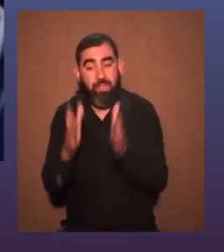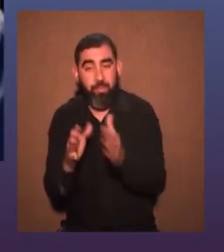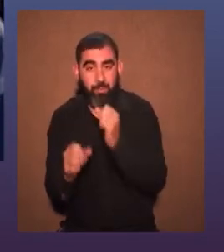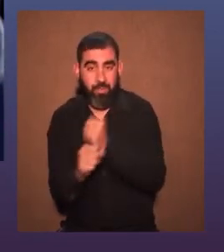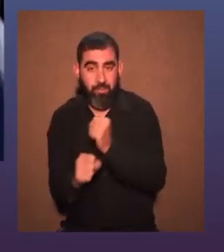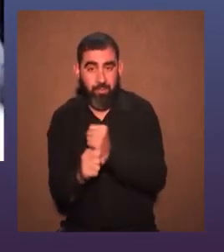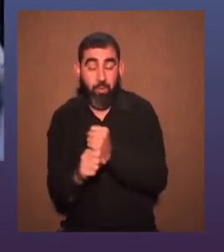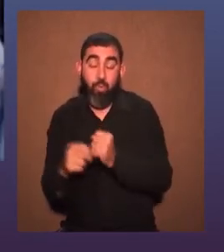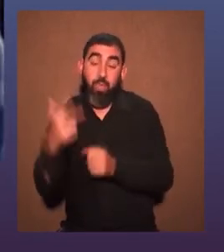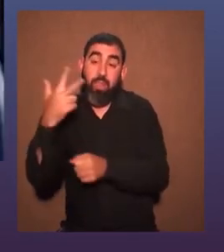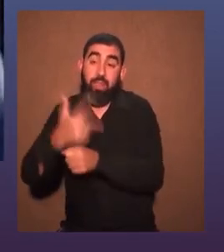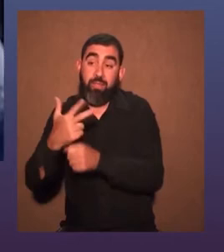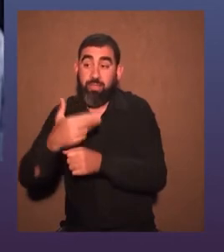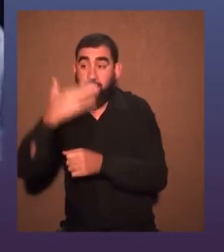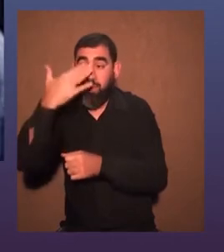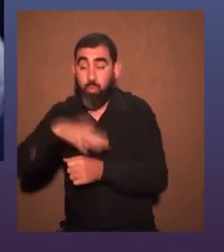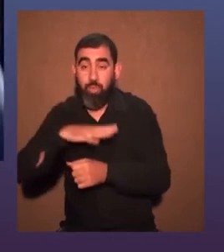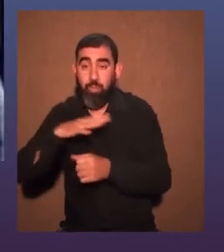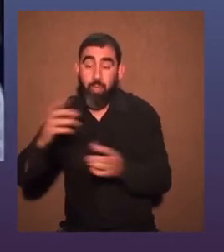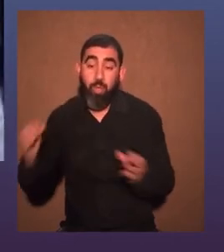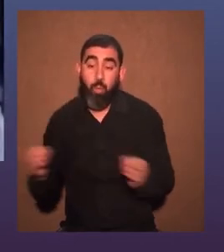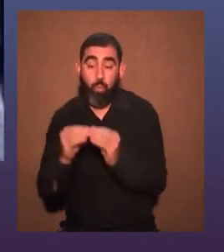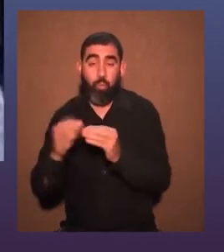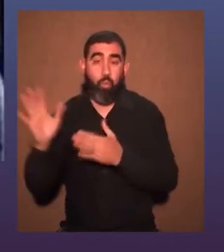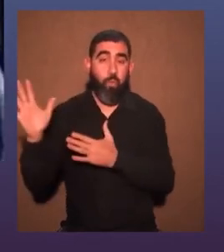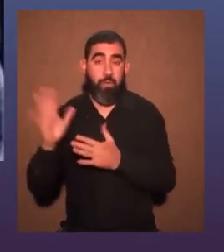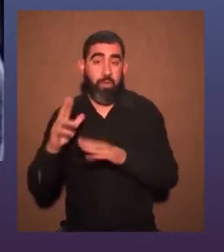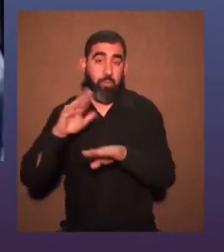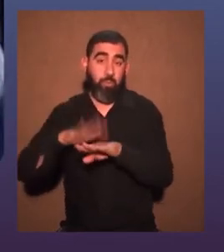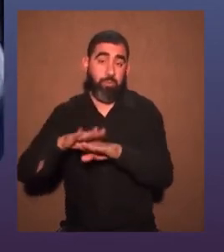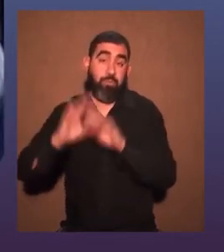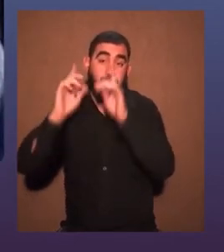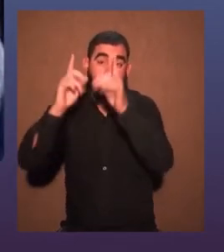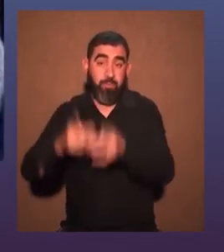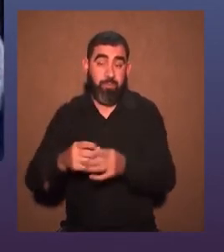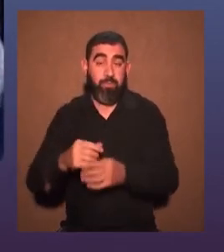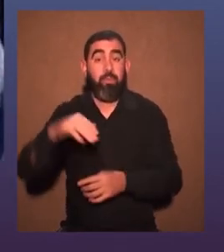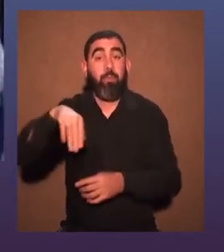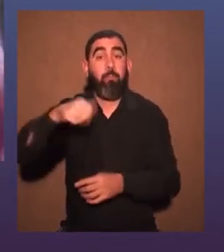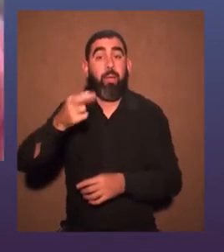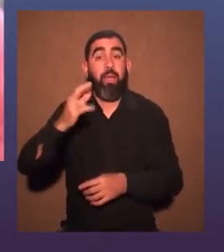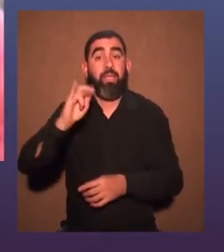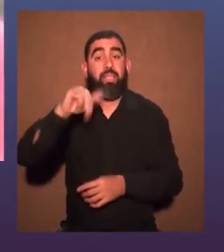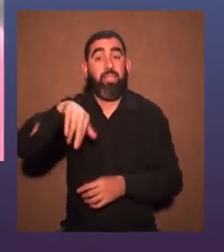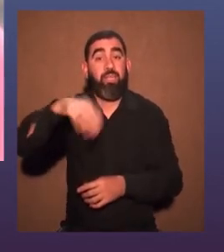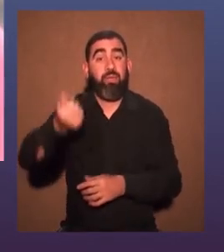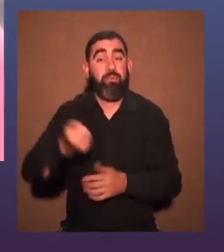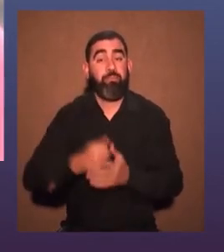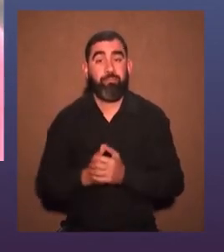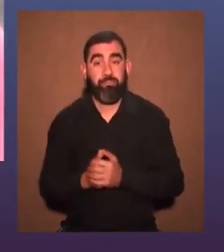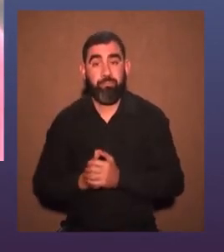cuando evidentemente se trabajó con los bailarines. Sí, bien. Marina.